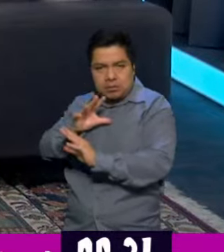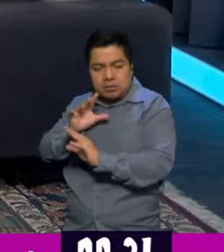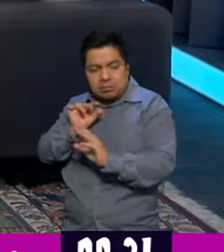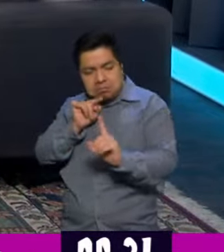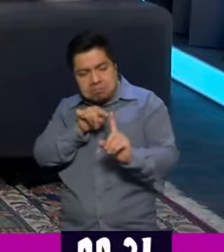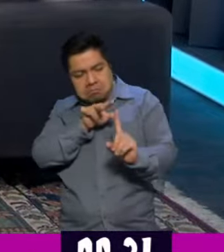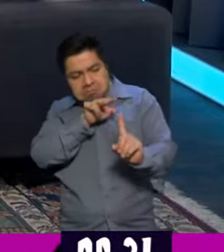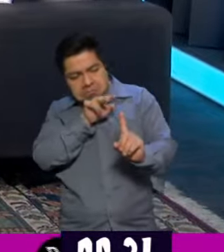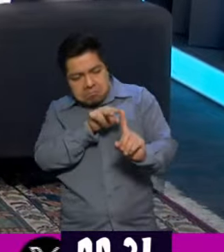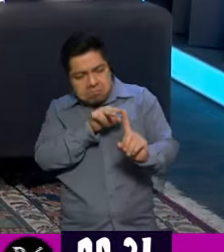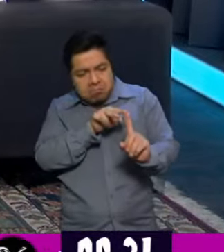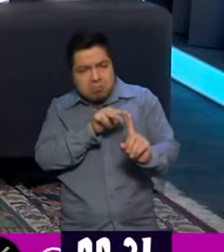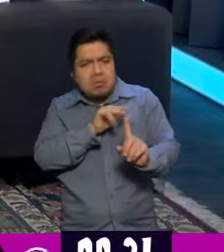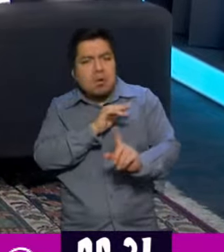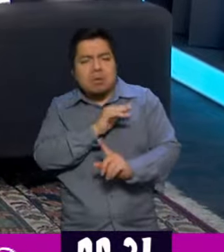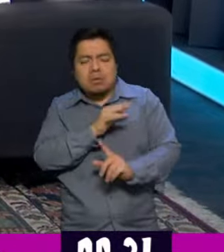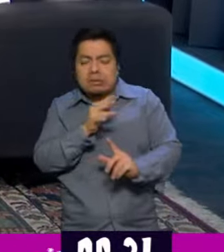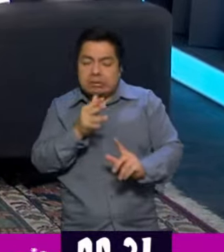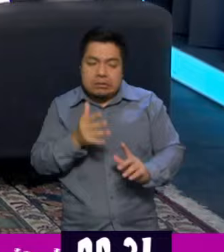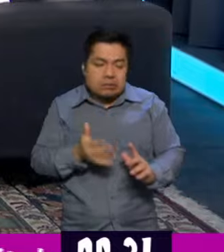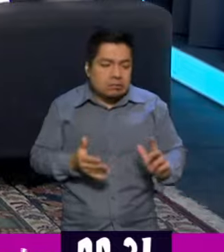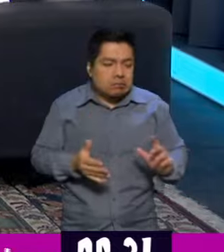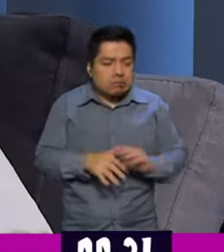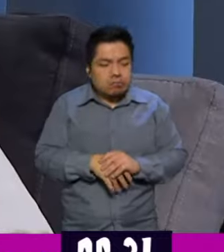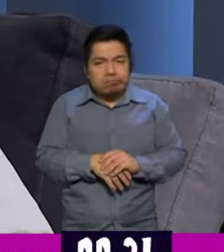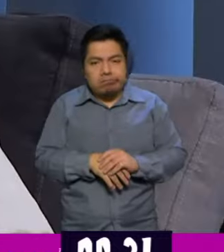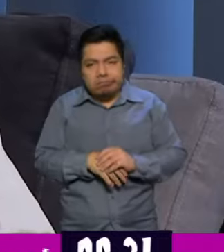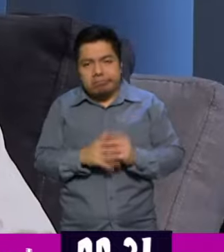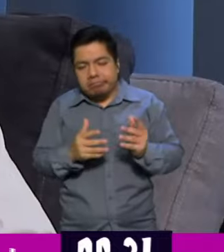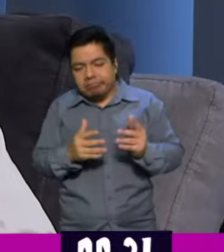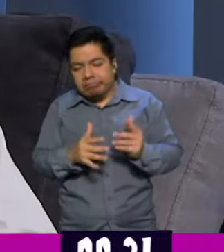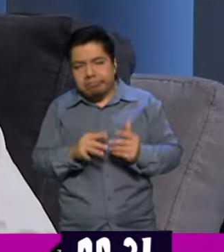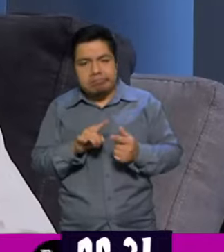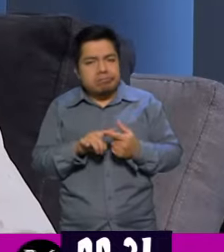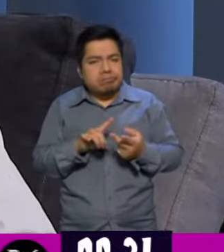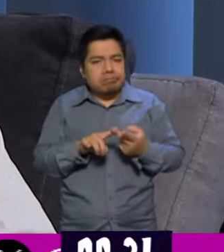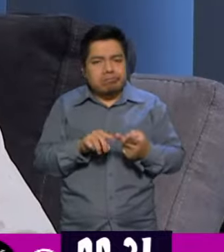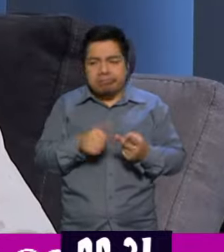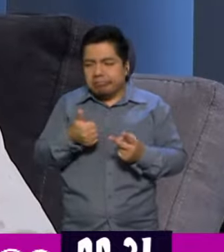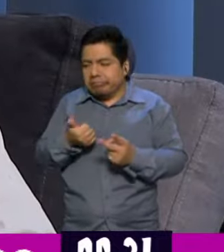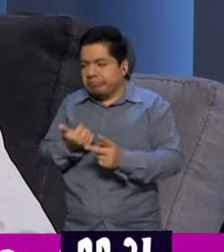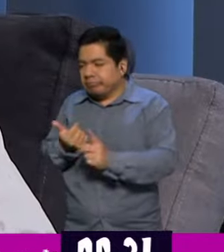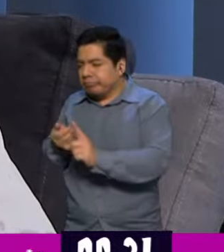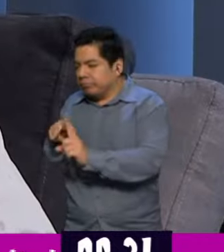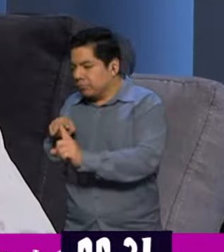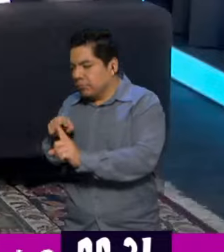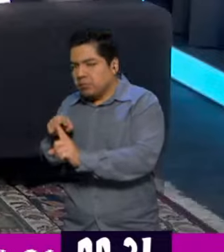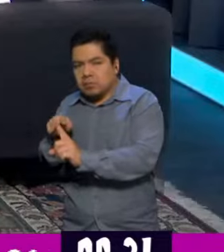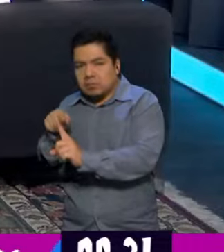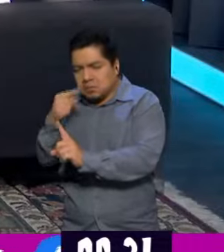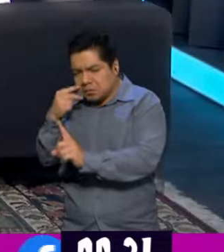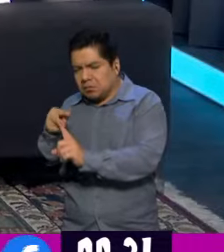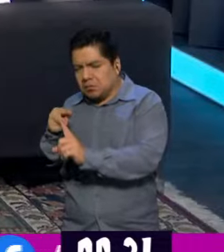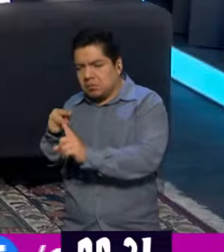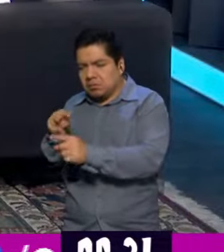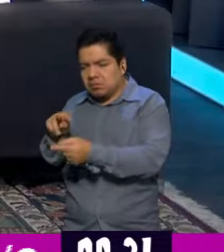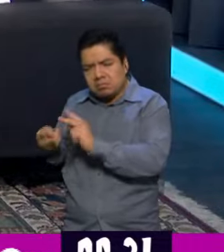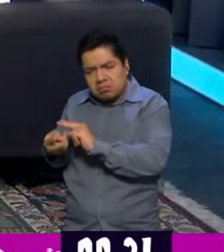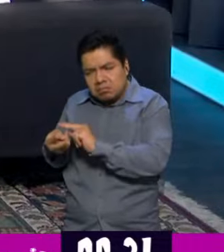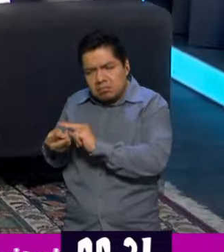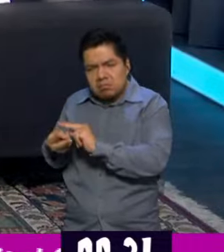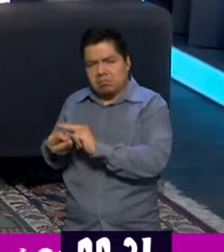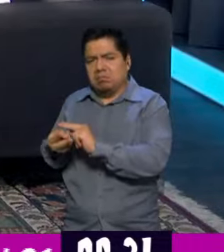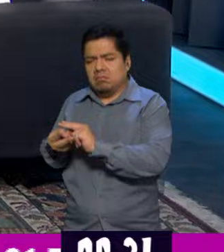francamente, pues decepcionante, ¿no? De lo que está pasando. Pero otra perspectiva nos deja ver que al revés, que